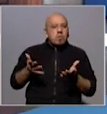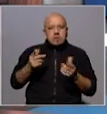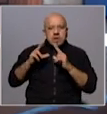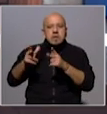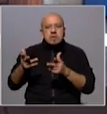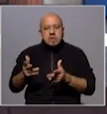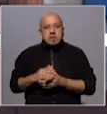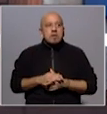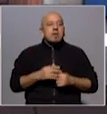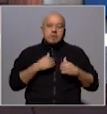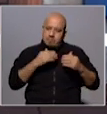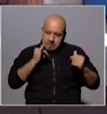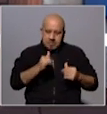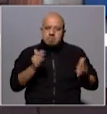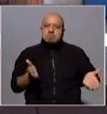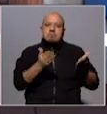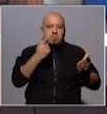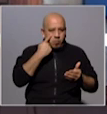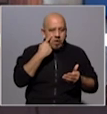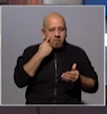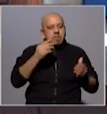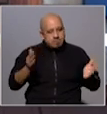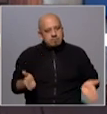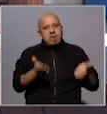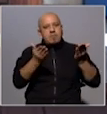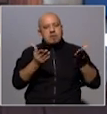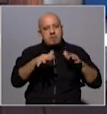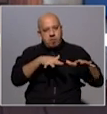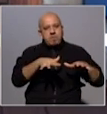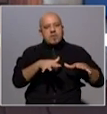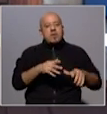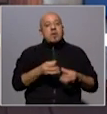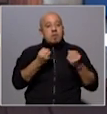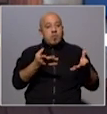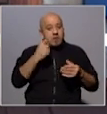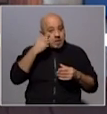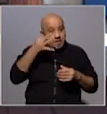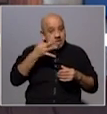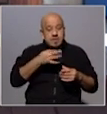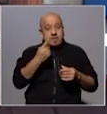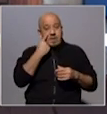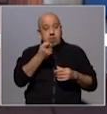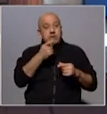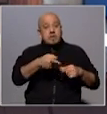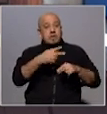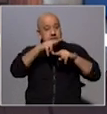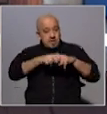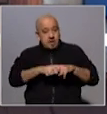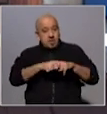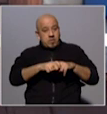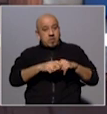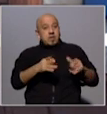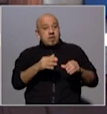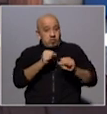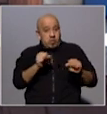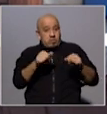consejo y anímate vamos a ponernos en movimiento porque en realidad se van a dar cuenta que están sentados en la casa y pueden